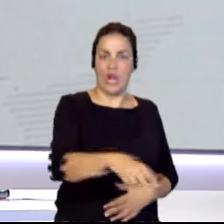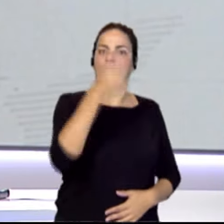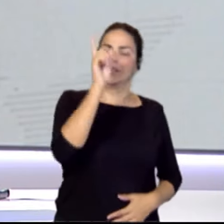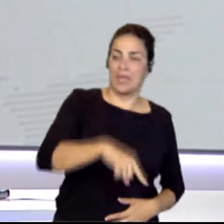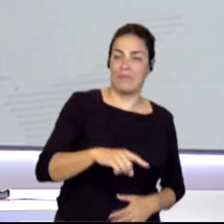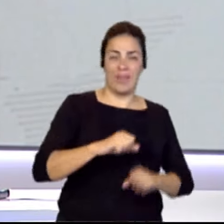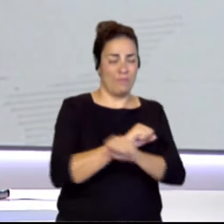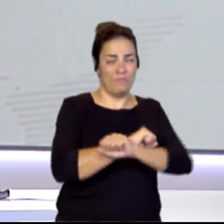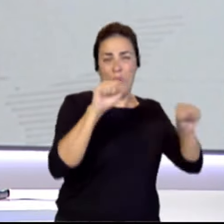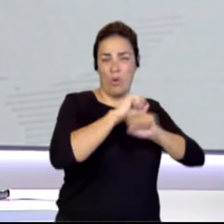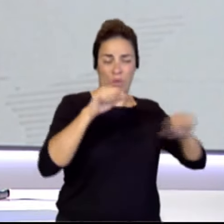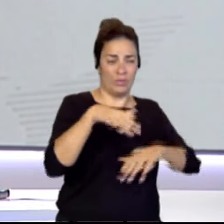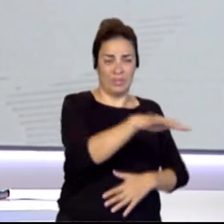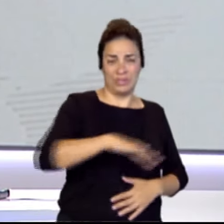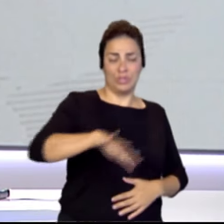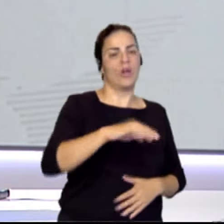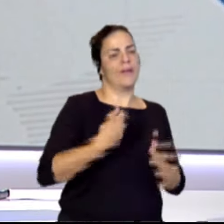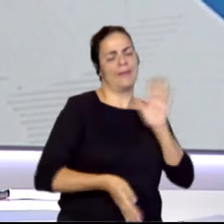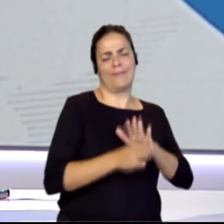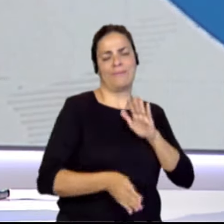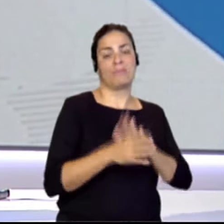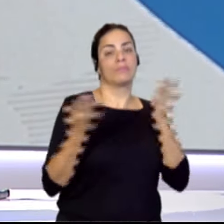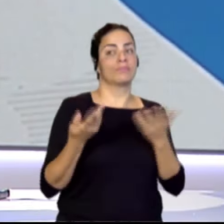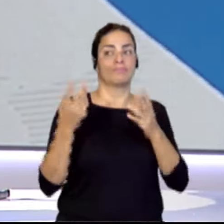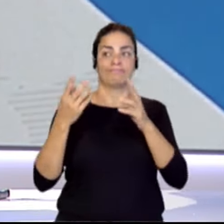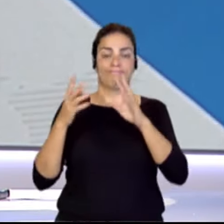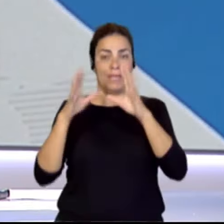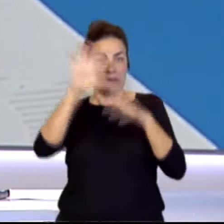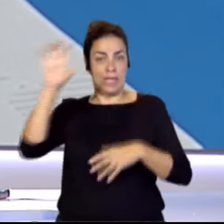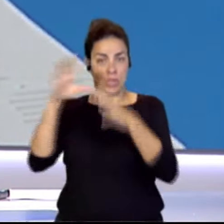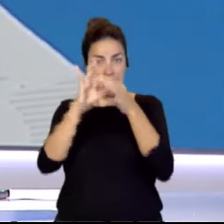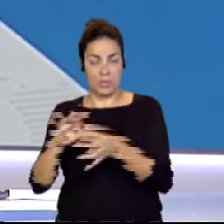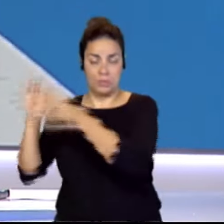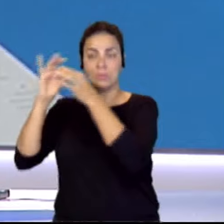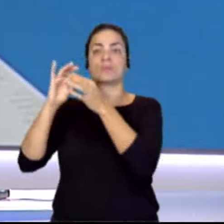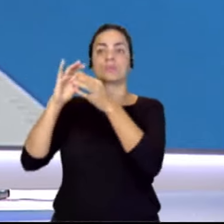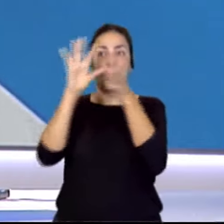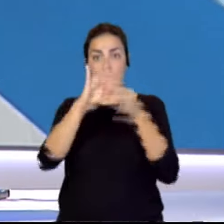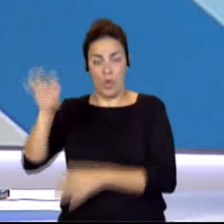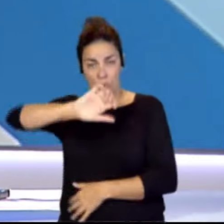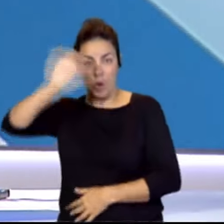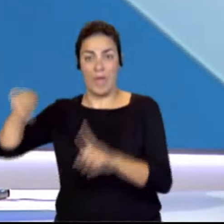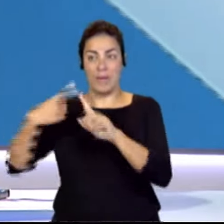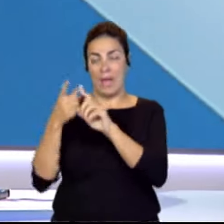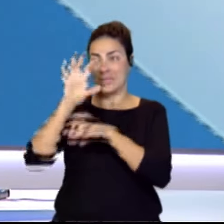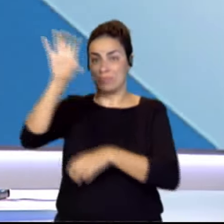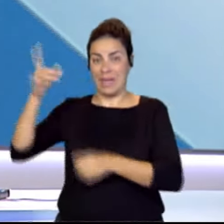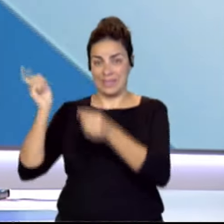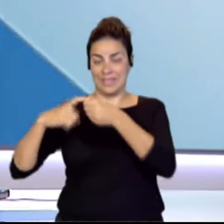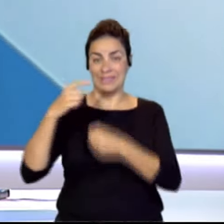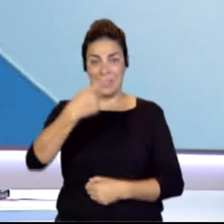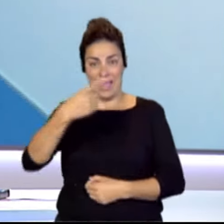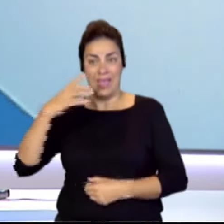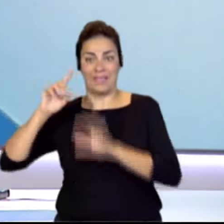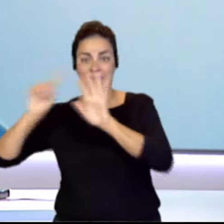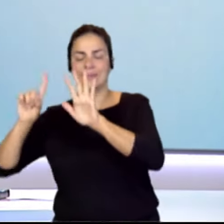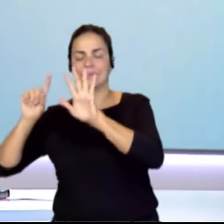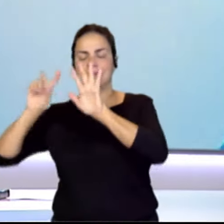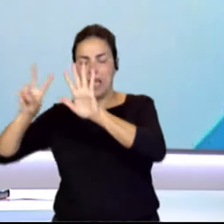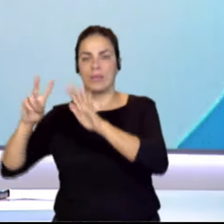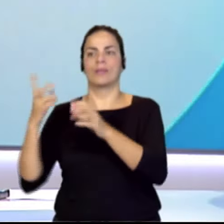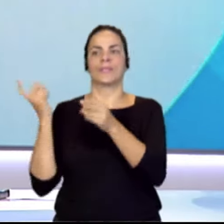la franja continúan mientras Naciones Unidas la Unión Europea y los países miembros del g7 siguen reuniéndose para encontrar